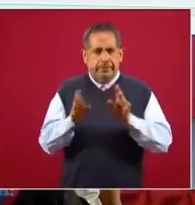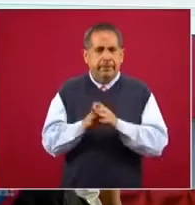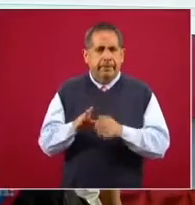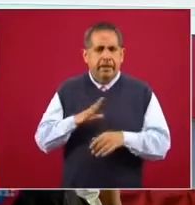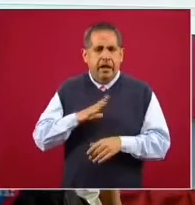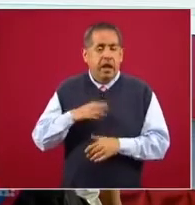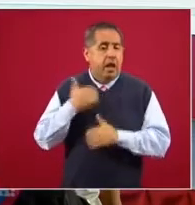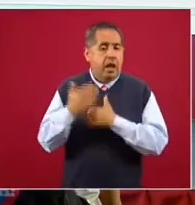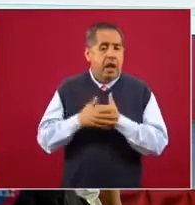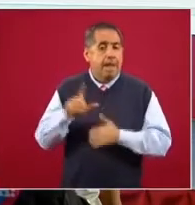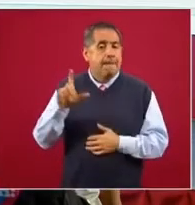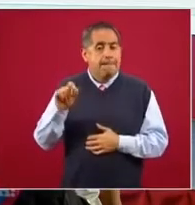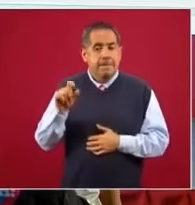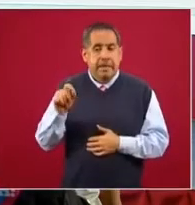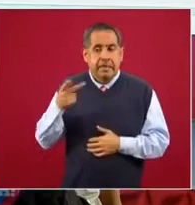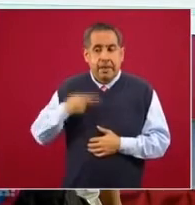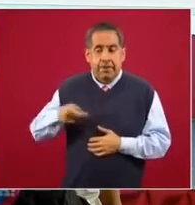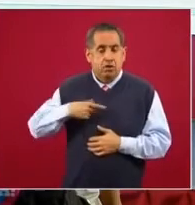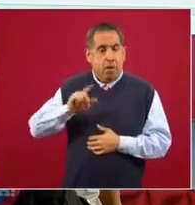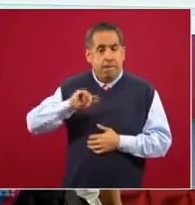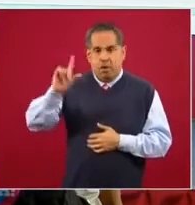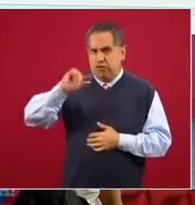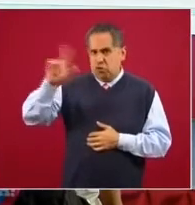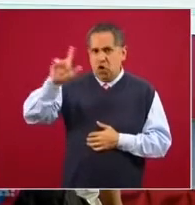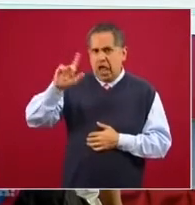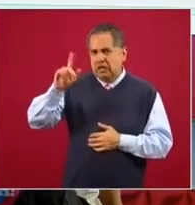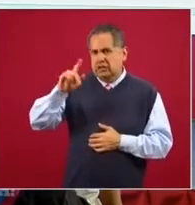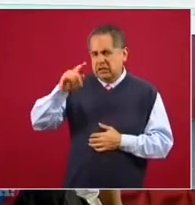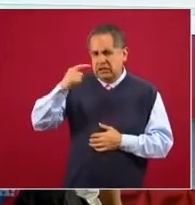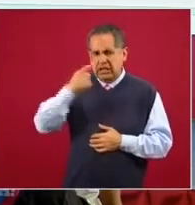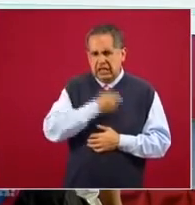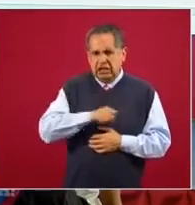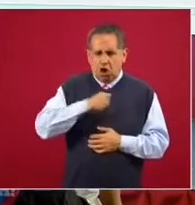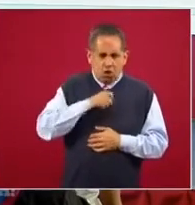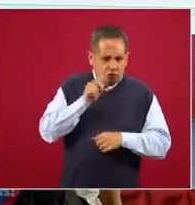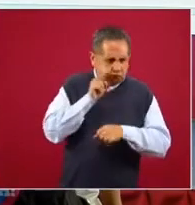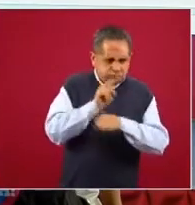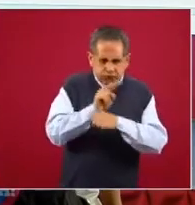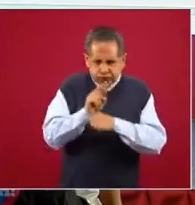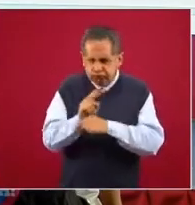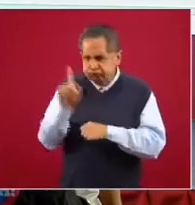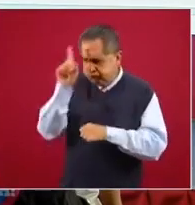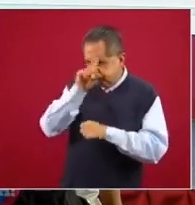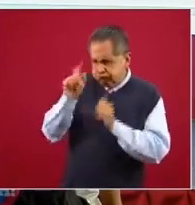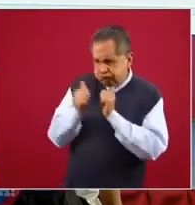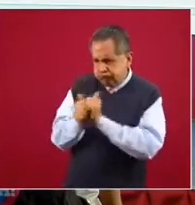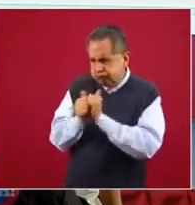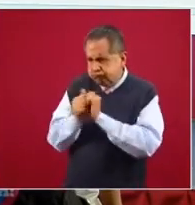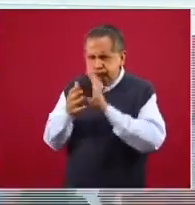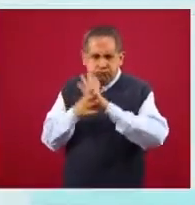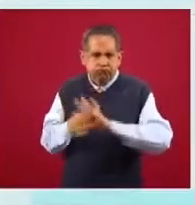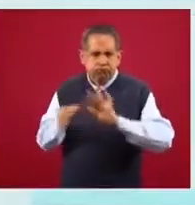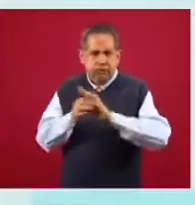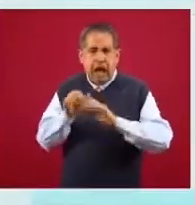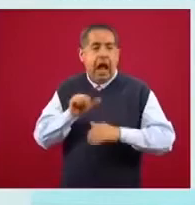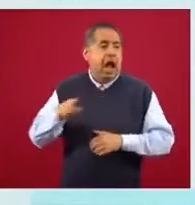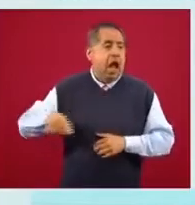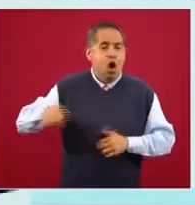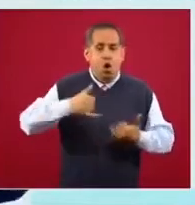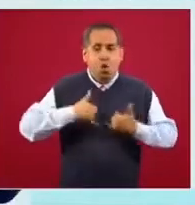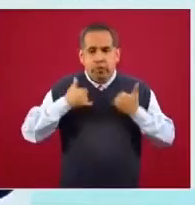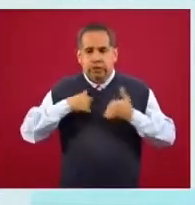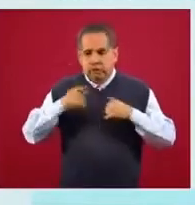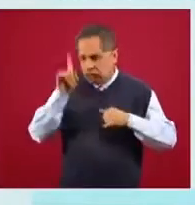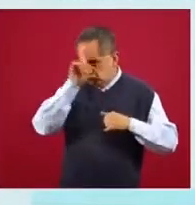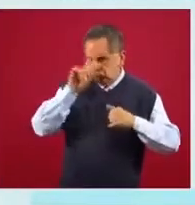existirán 20 personas profesionales de salud que estarán dando supervisión y acompañamiento a estos jóvenes